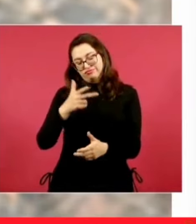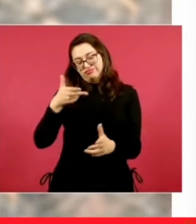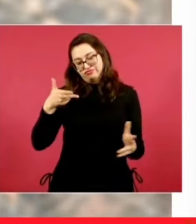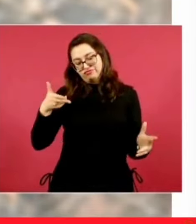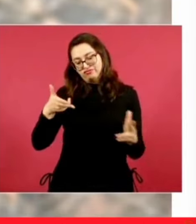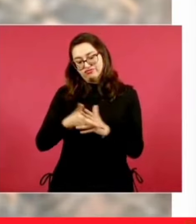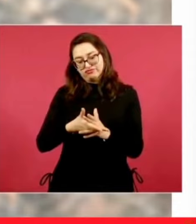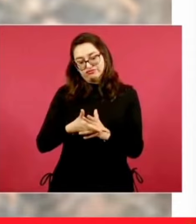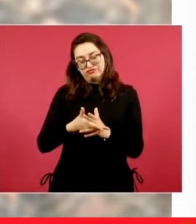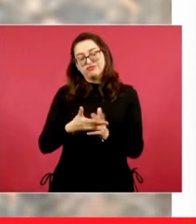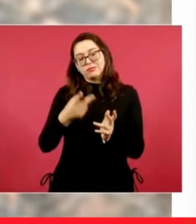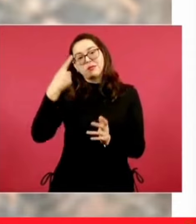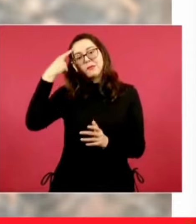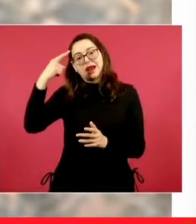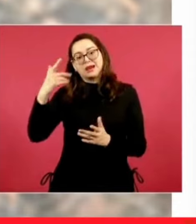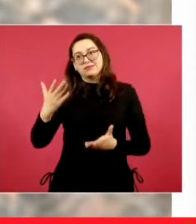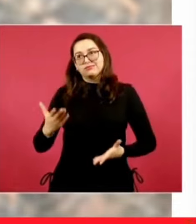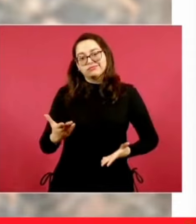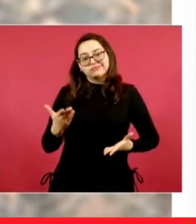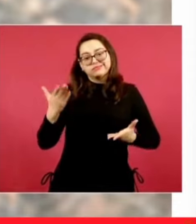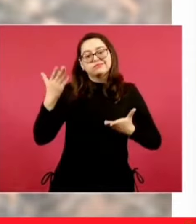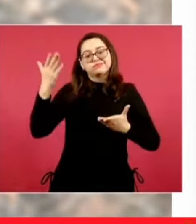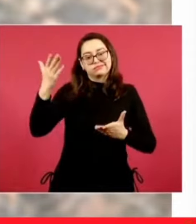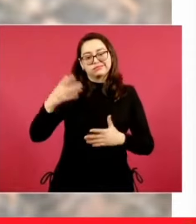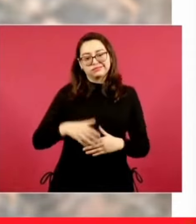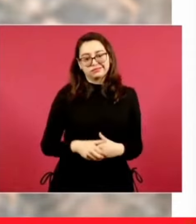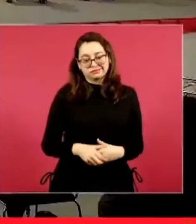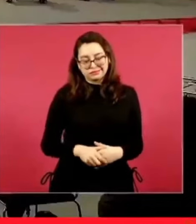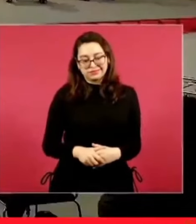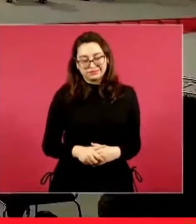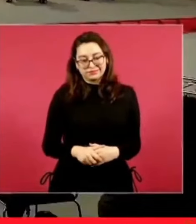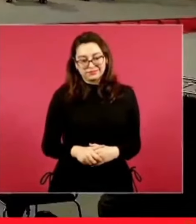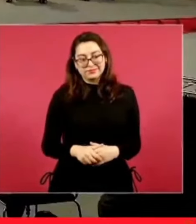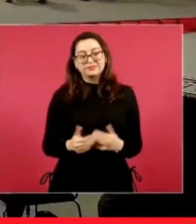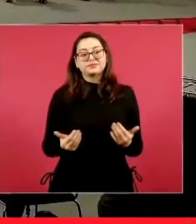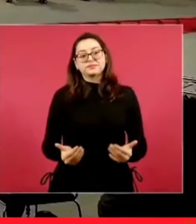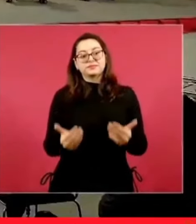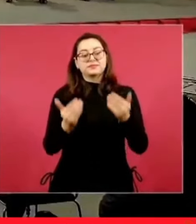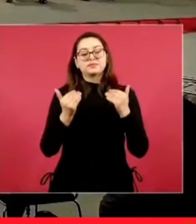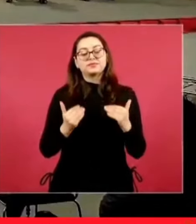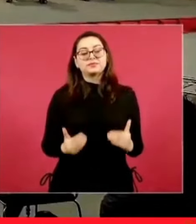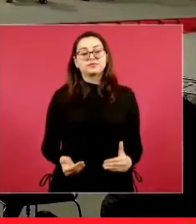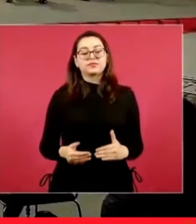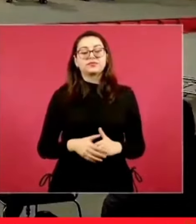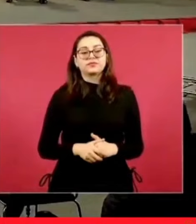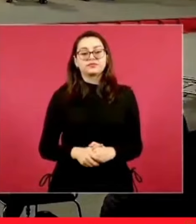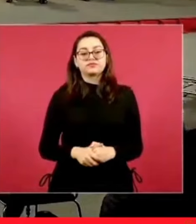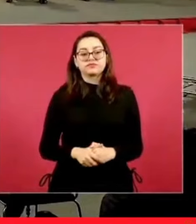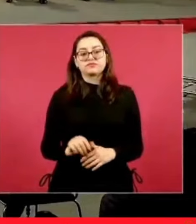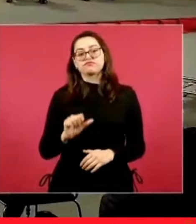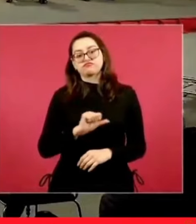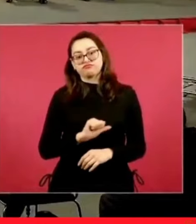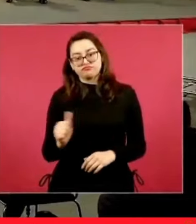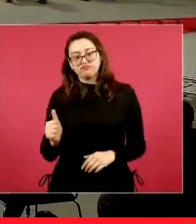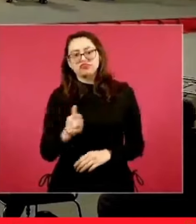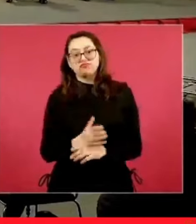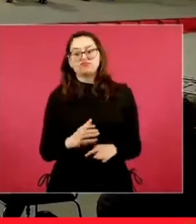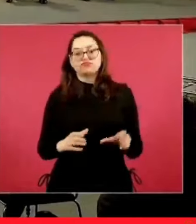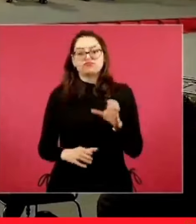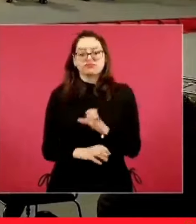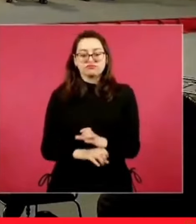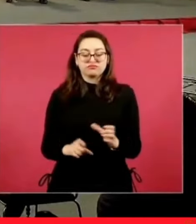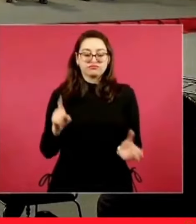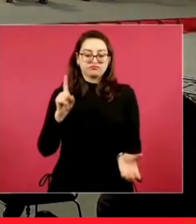probablemente un contexto ritual. Y por otro lado, para expresar el trabajo que hacemos en el